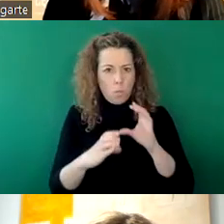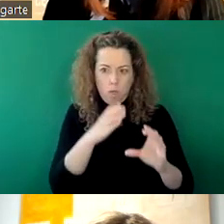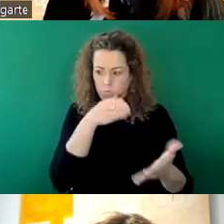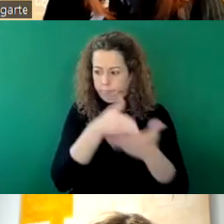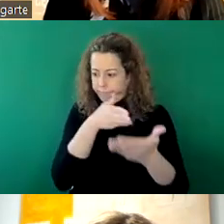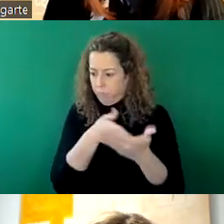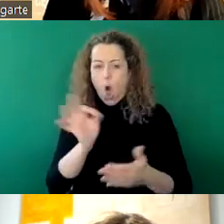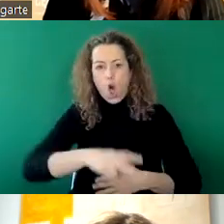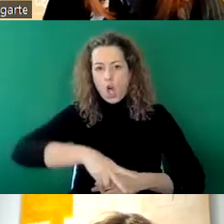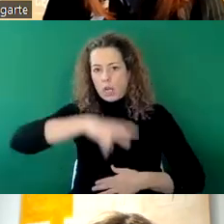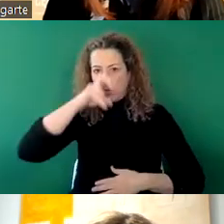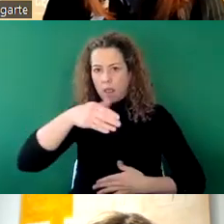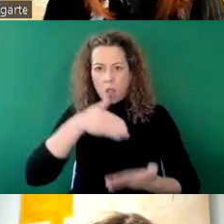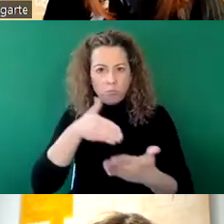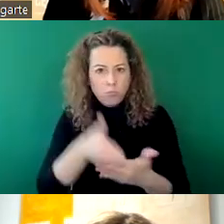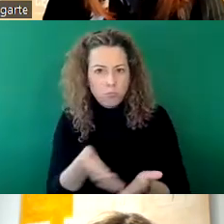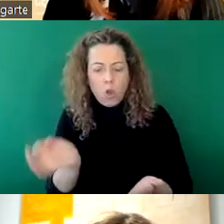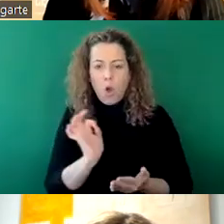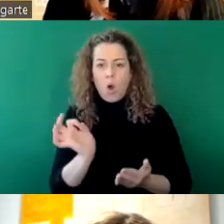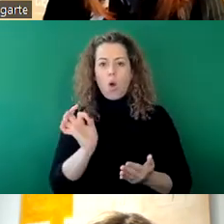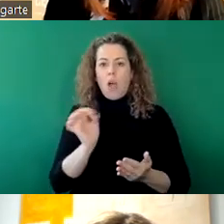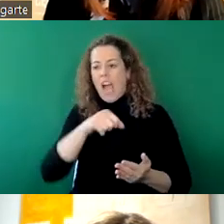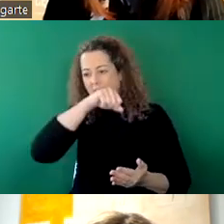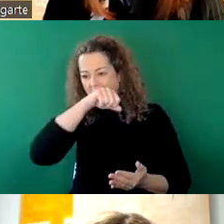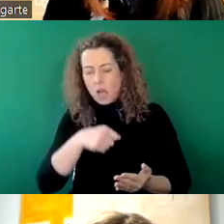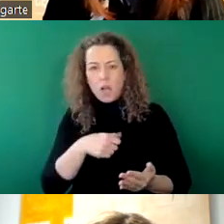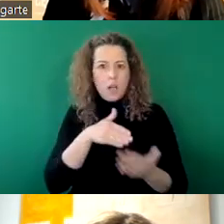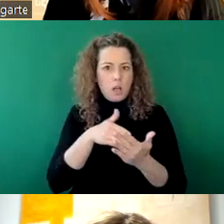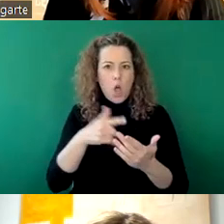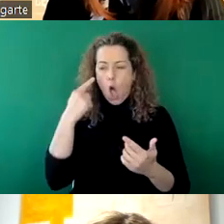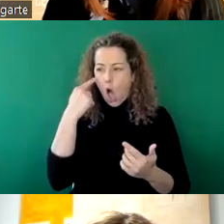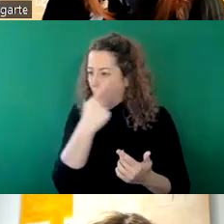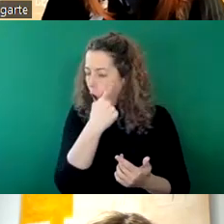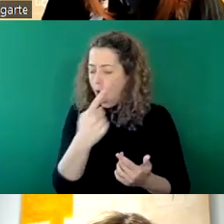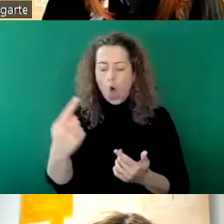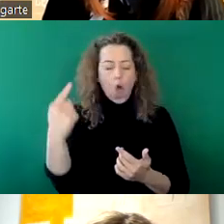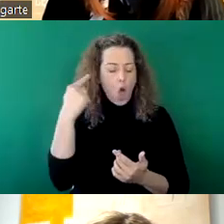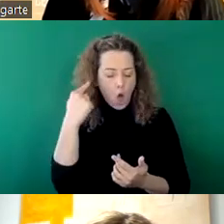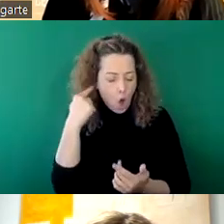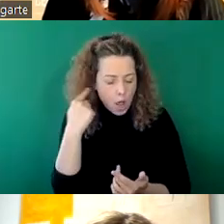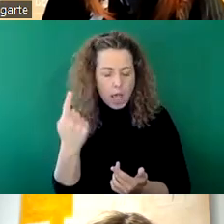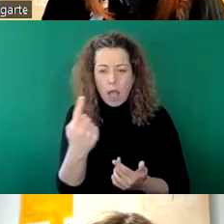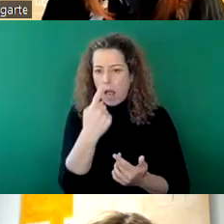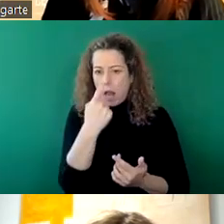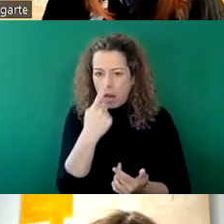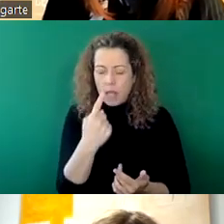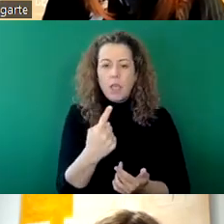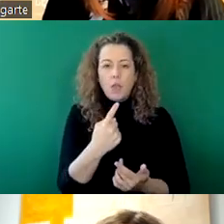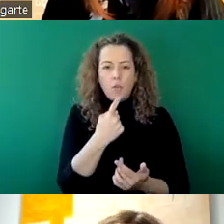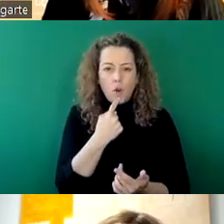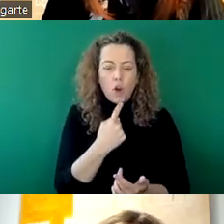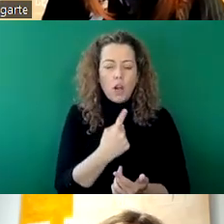la respiración, porque impedimos mordiscos, como los ojos, orejas, nariz, boca, garganta, pecho, costilla,